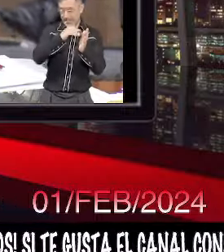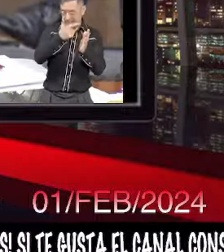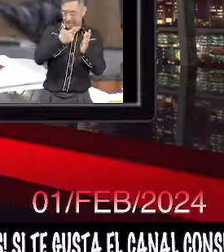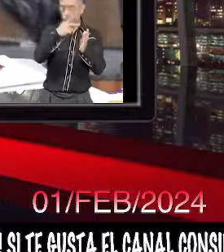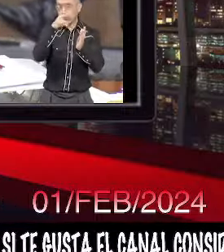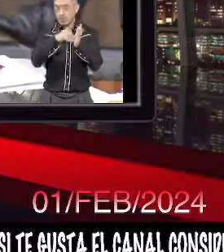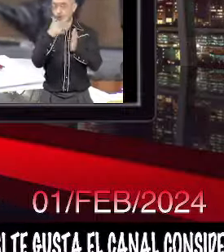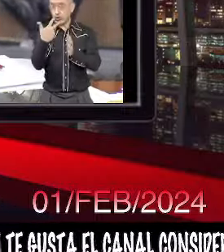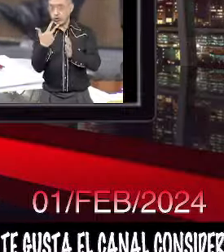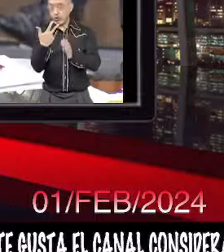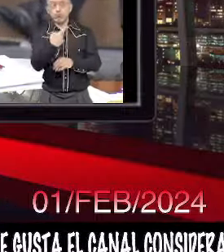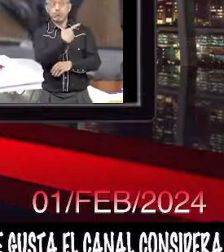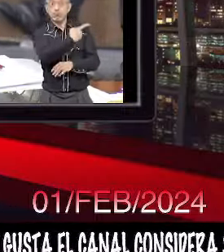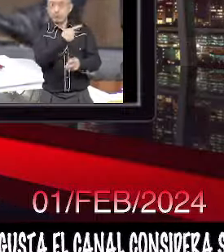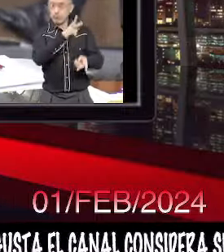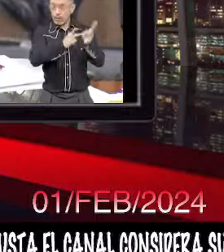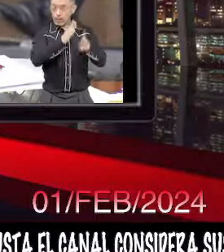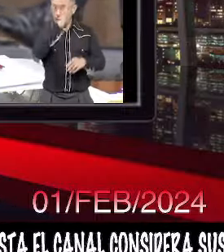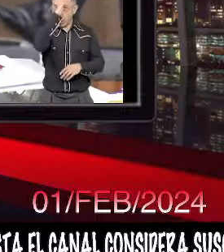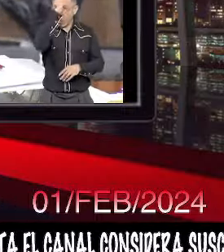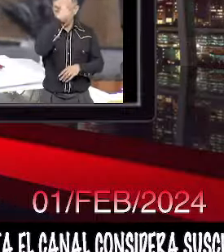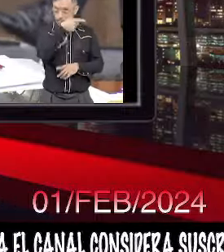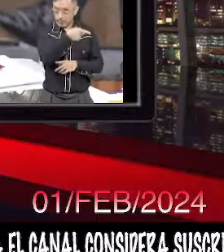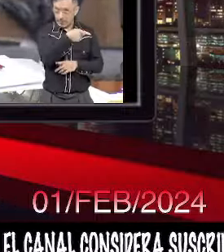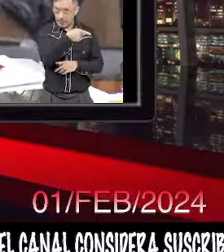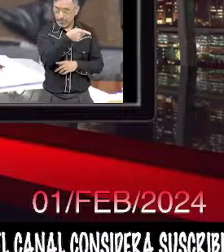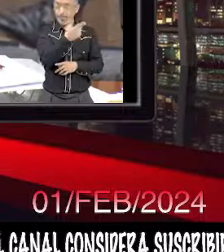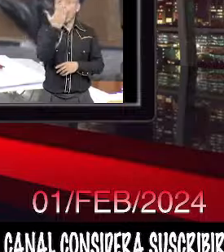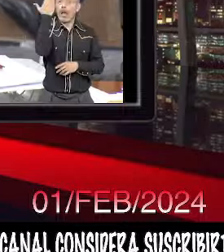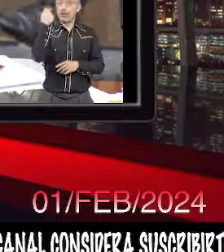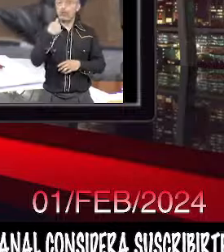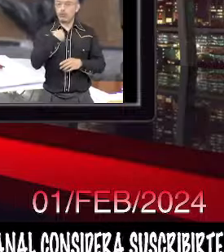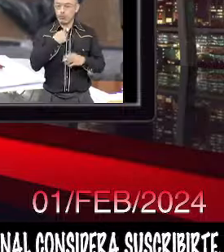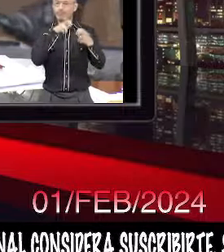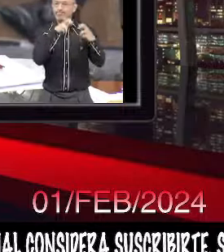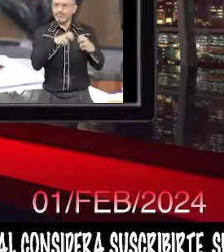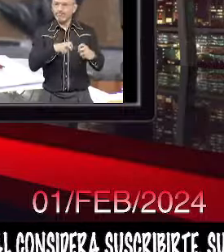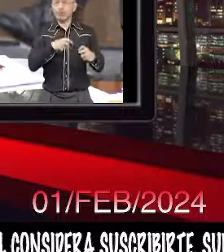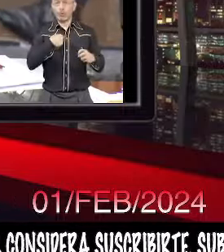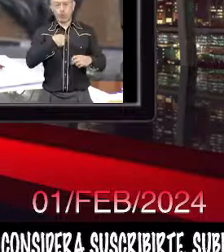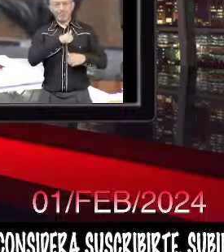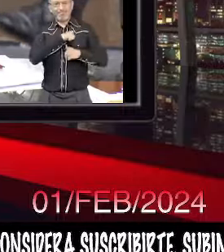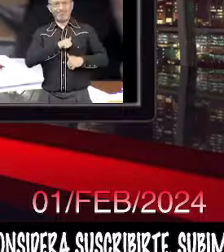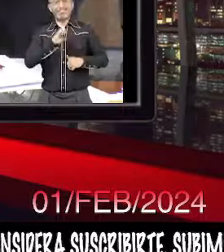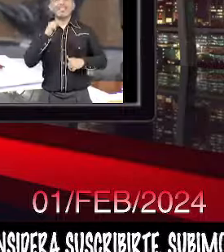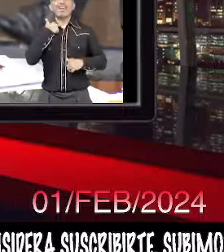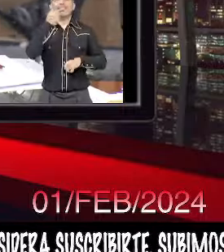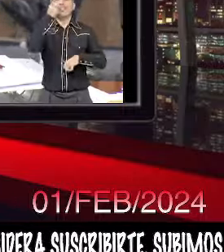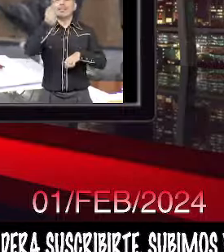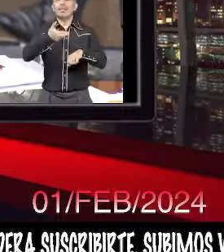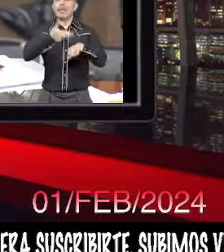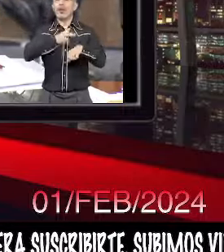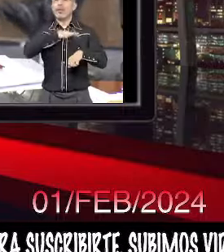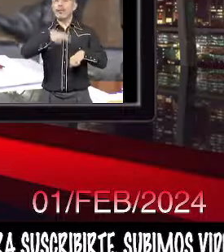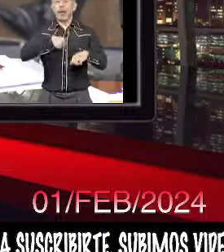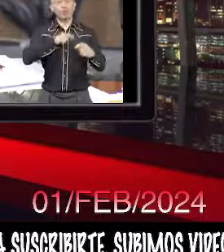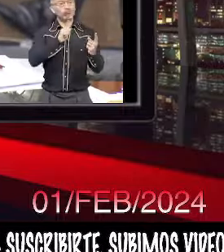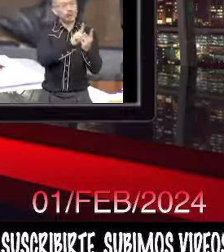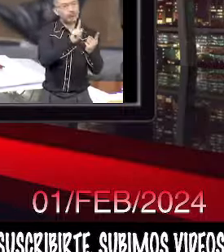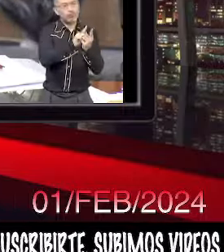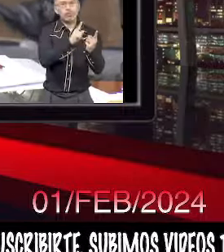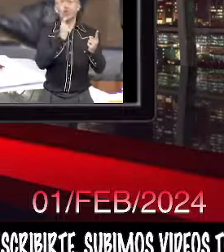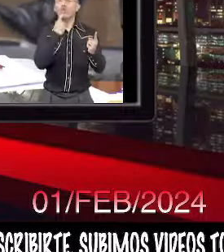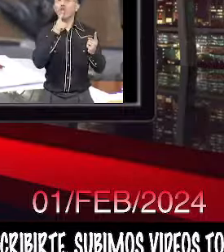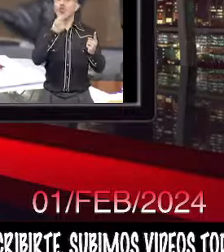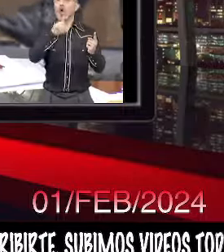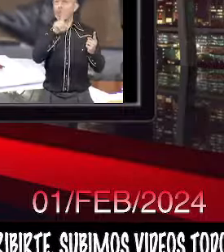él. Porque yo participé en esas negociaciones como secretario general y consultaba con López Obrador.